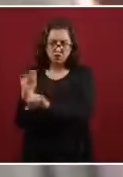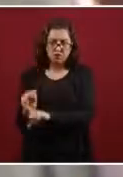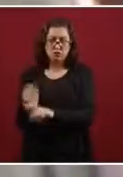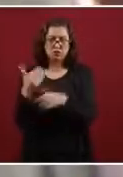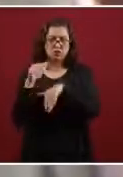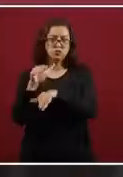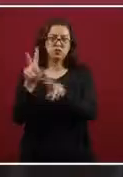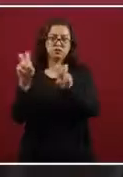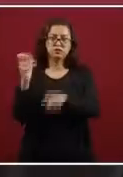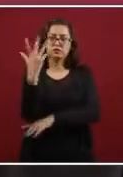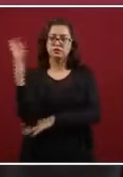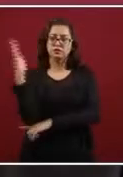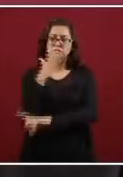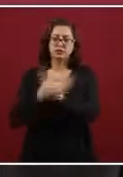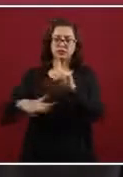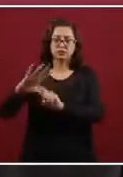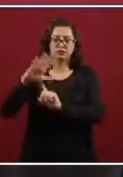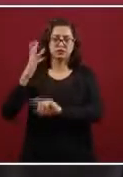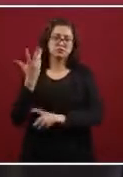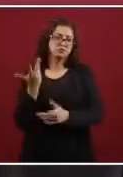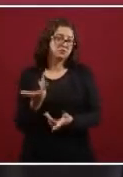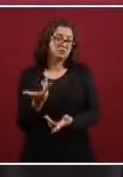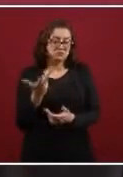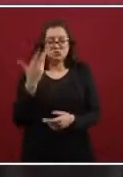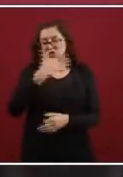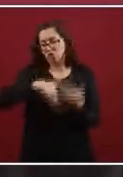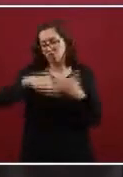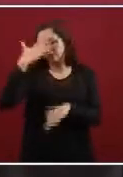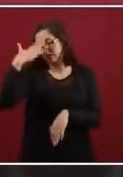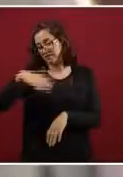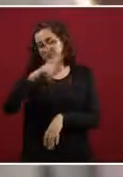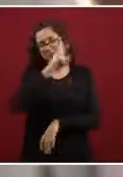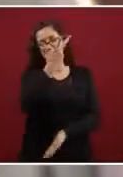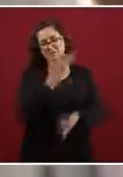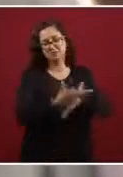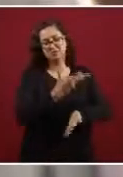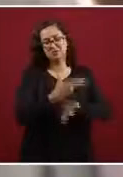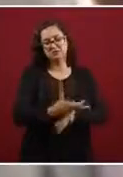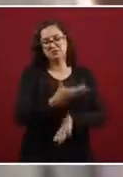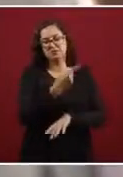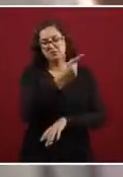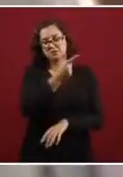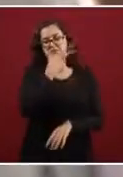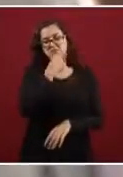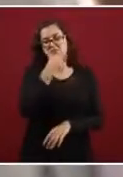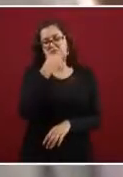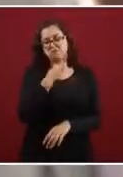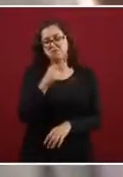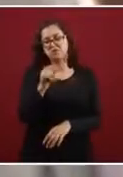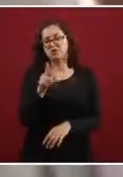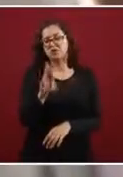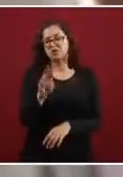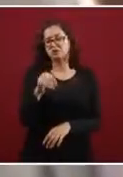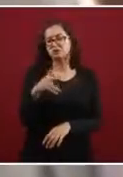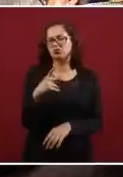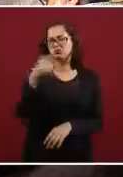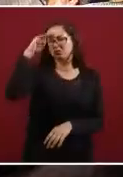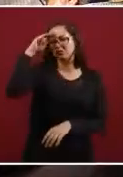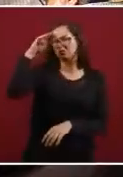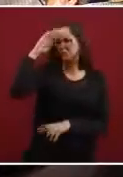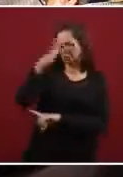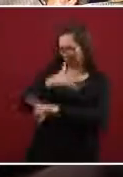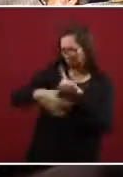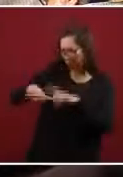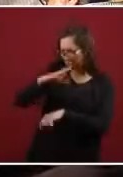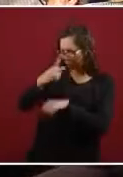los diálogos en temas ambientales con Estados Unidos, que sabemos, y no es secreto, que el señor Donald Trump no cree en cambio climático. ¿Cómo está haciendo esta